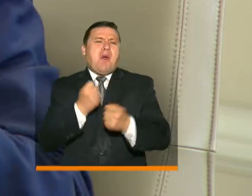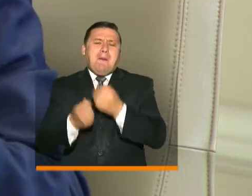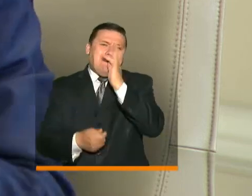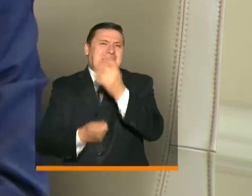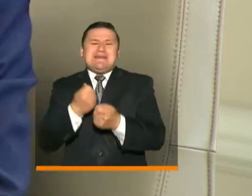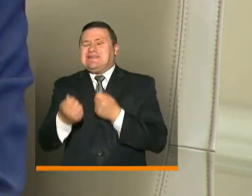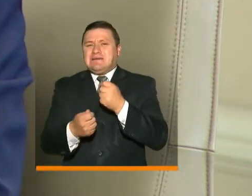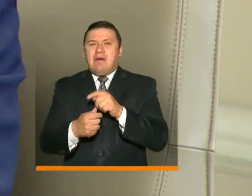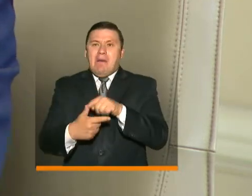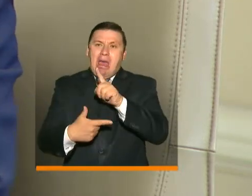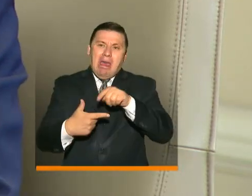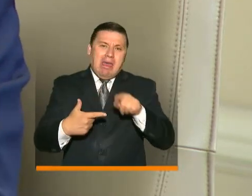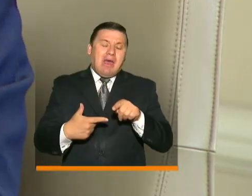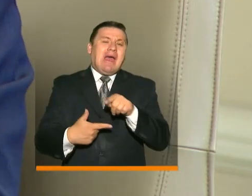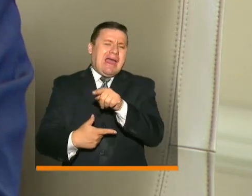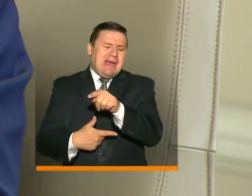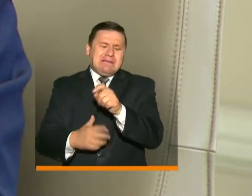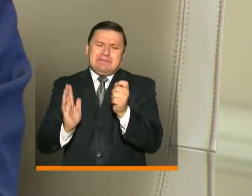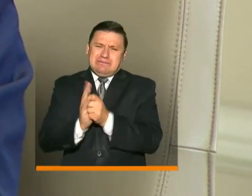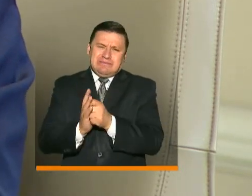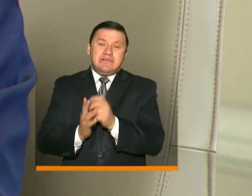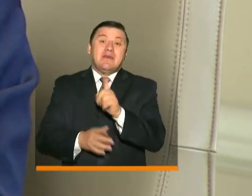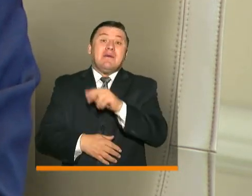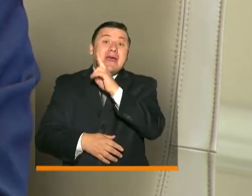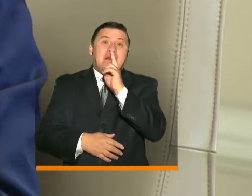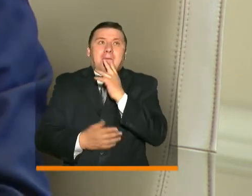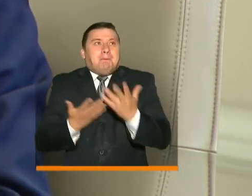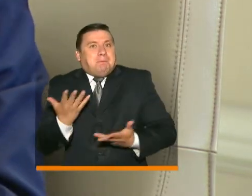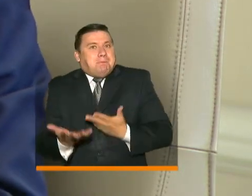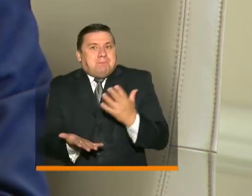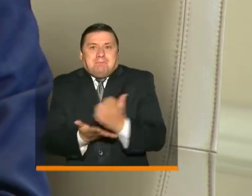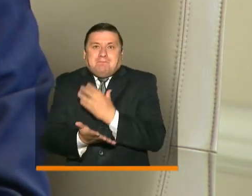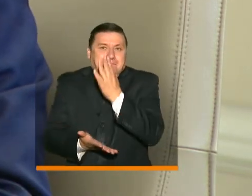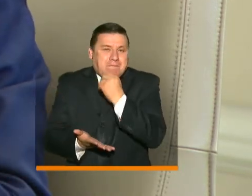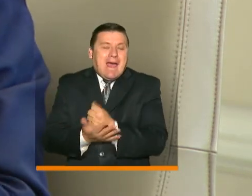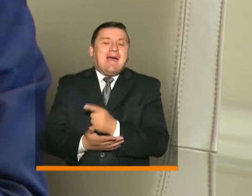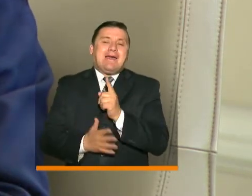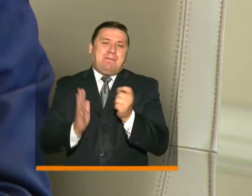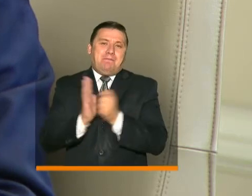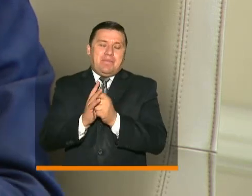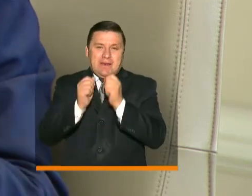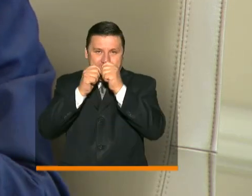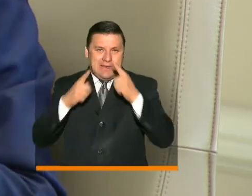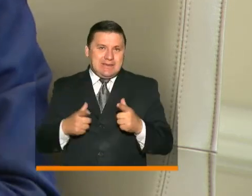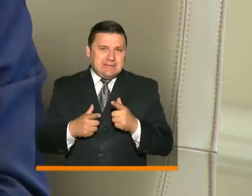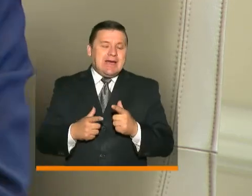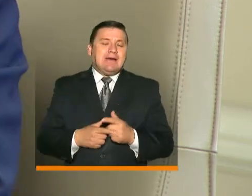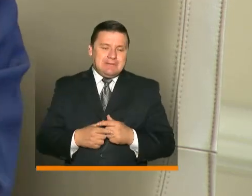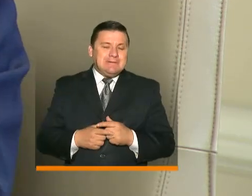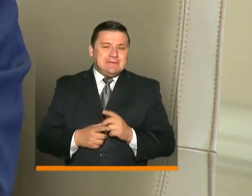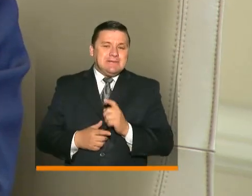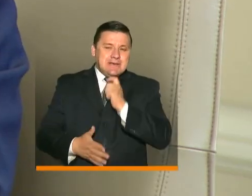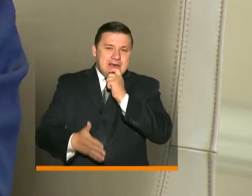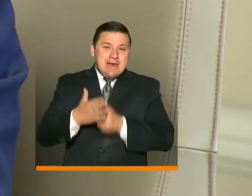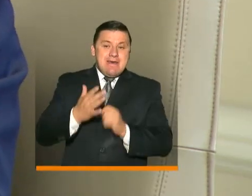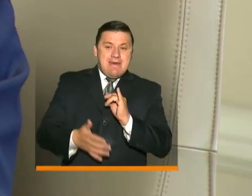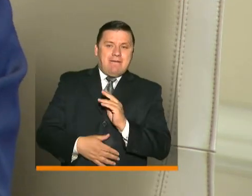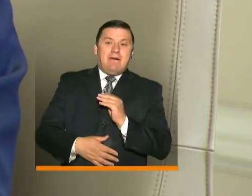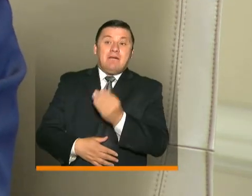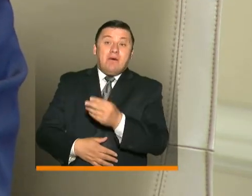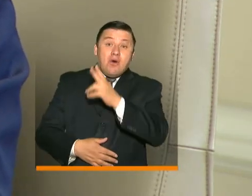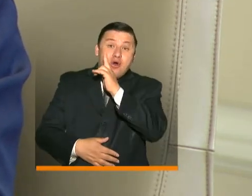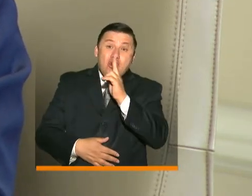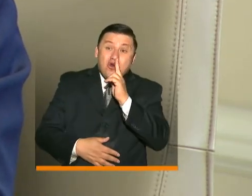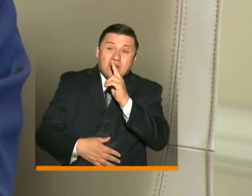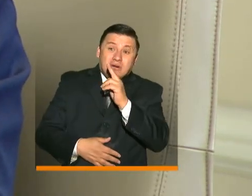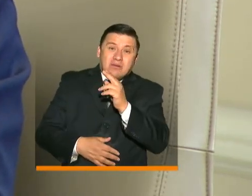y particularmente los sectores de restaurantes. Por eso hoy también estamos incluyendo una exención de IVA a los restaurantes que